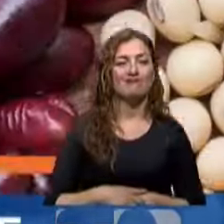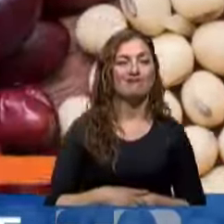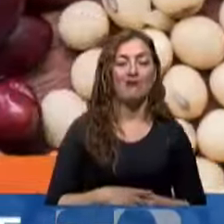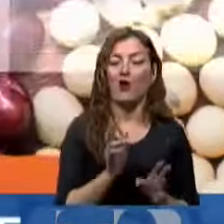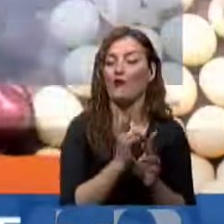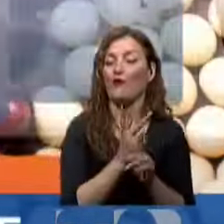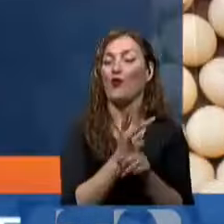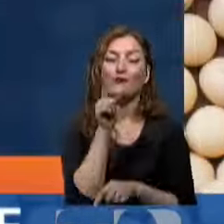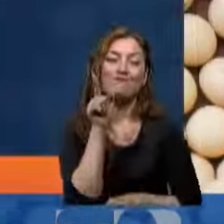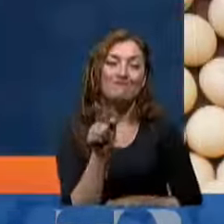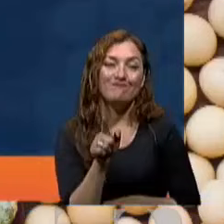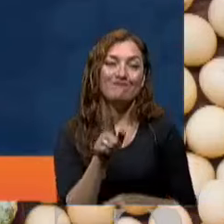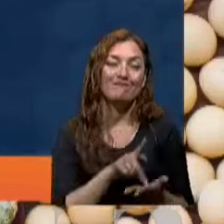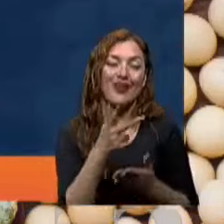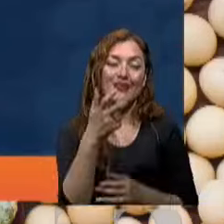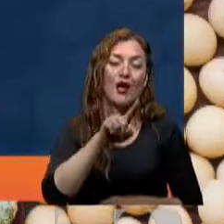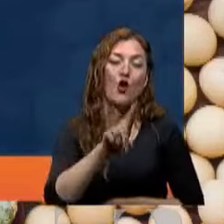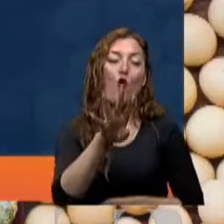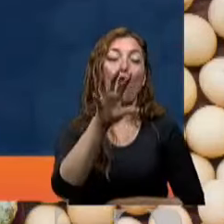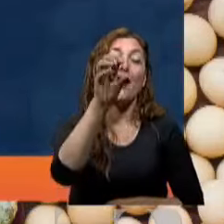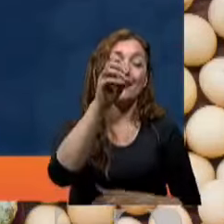productos gastamos